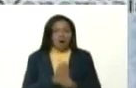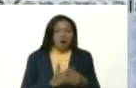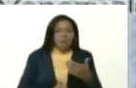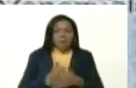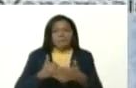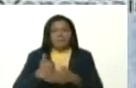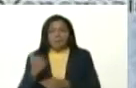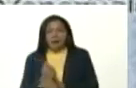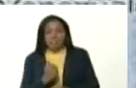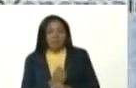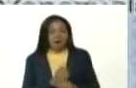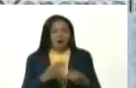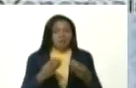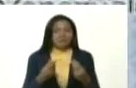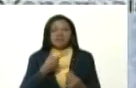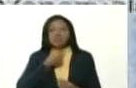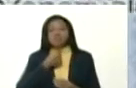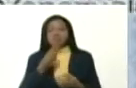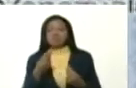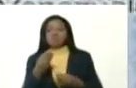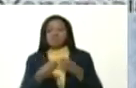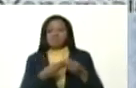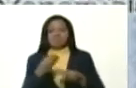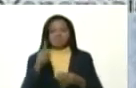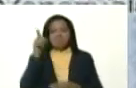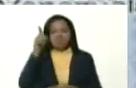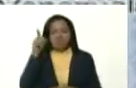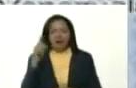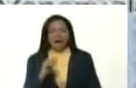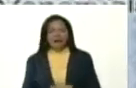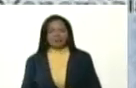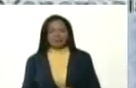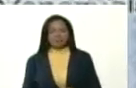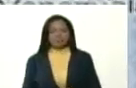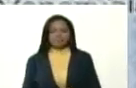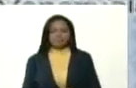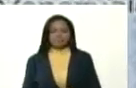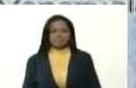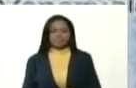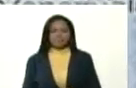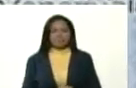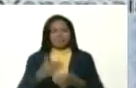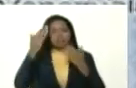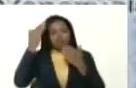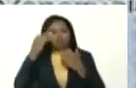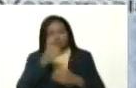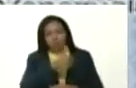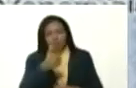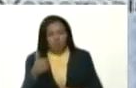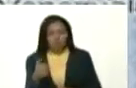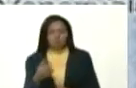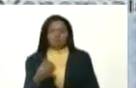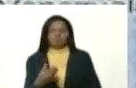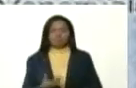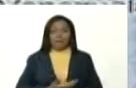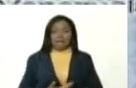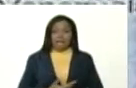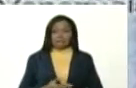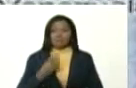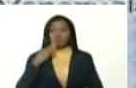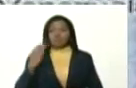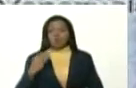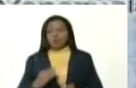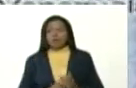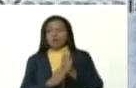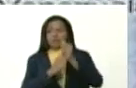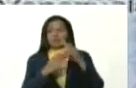trabajo. Me gusta mucho todo esto que se está haciendo allá en Lara. A Luis Jonás Reyes, mi saludo también, alcalde, joven líder